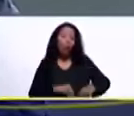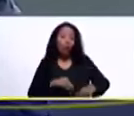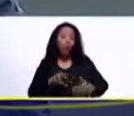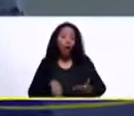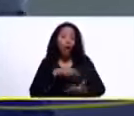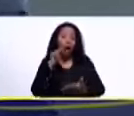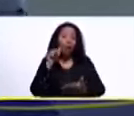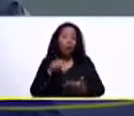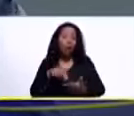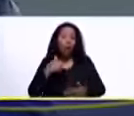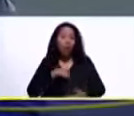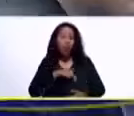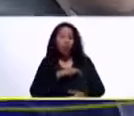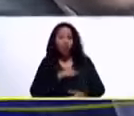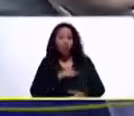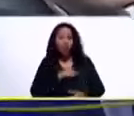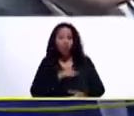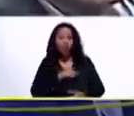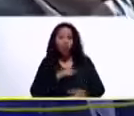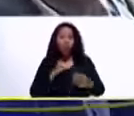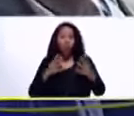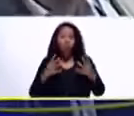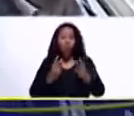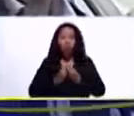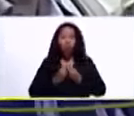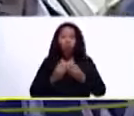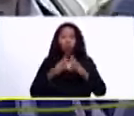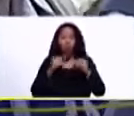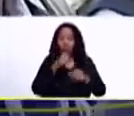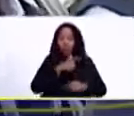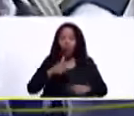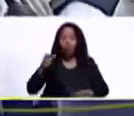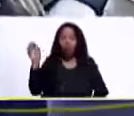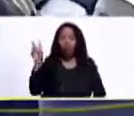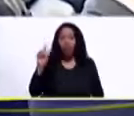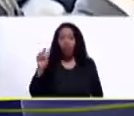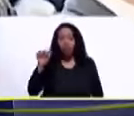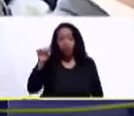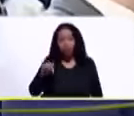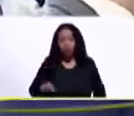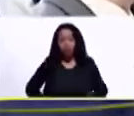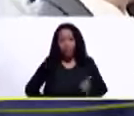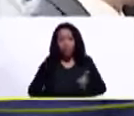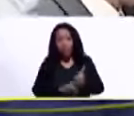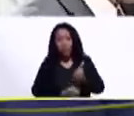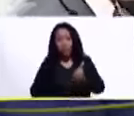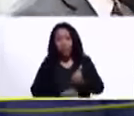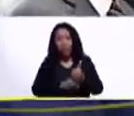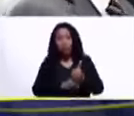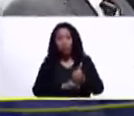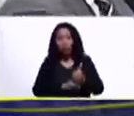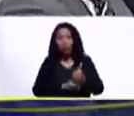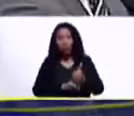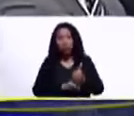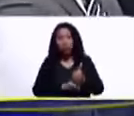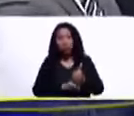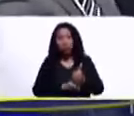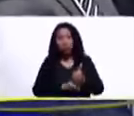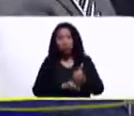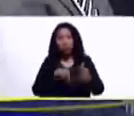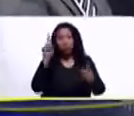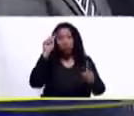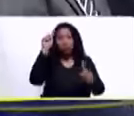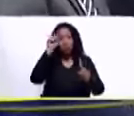donde estemos todos los venezolanos dándole respaldo y actuando hacia el